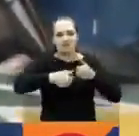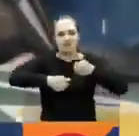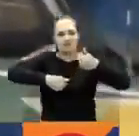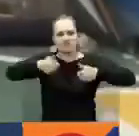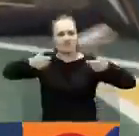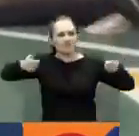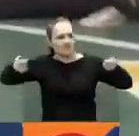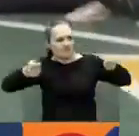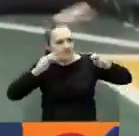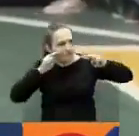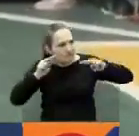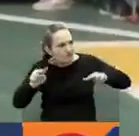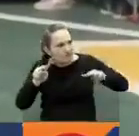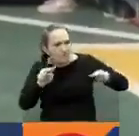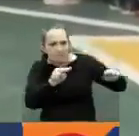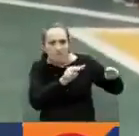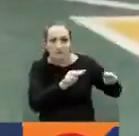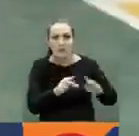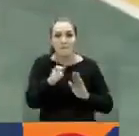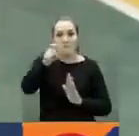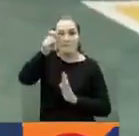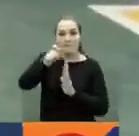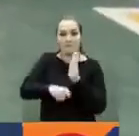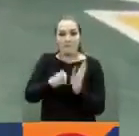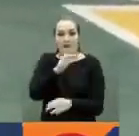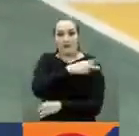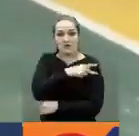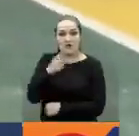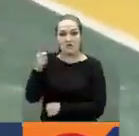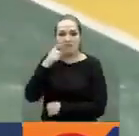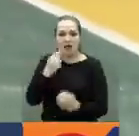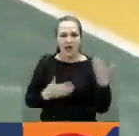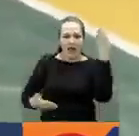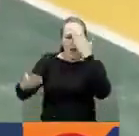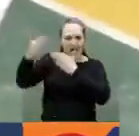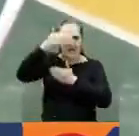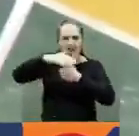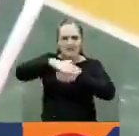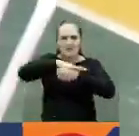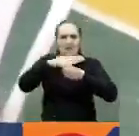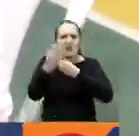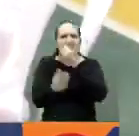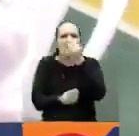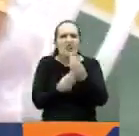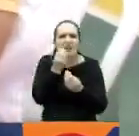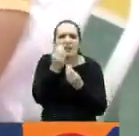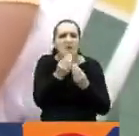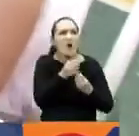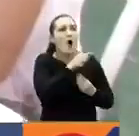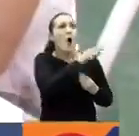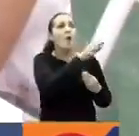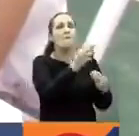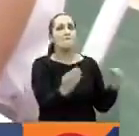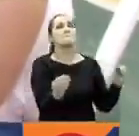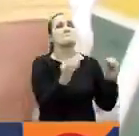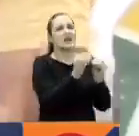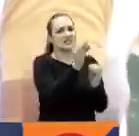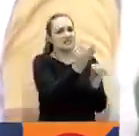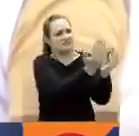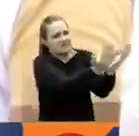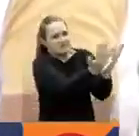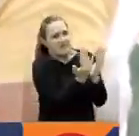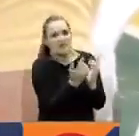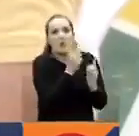que lidera el personero del municipio se está analizando la situación se teme que más personas lleguen aquí al casco urbano